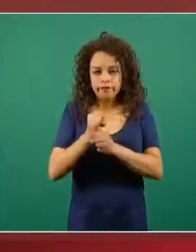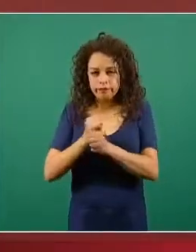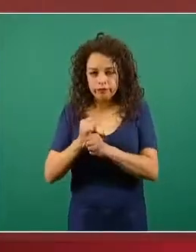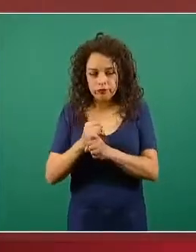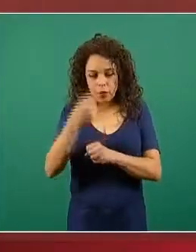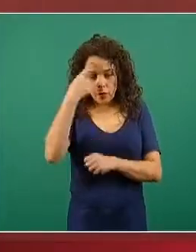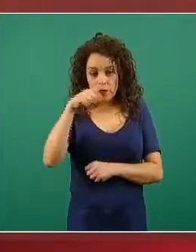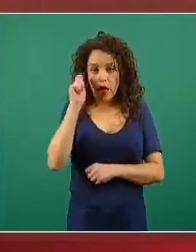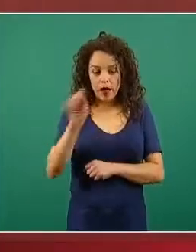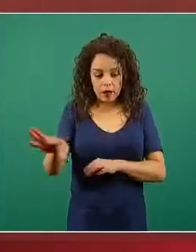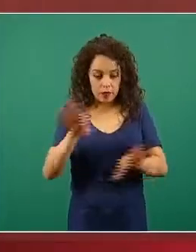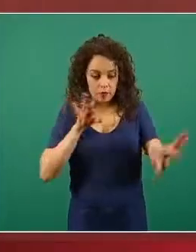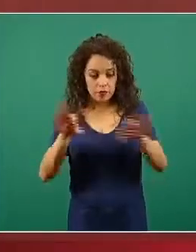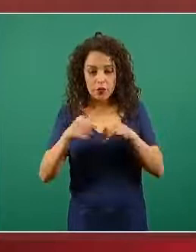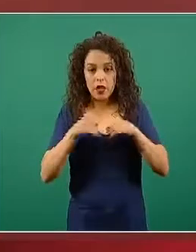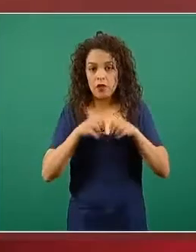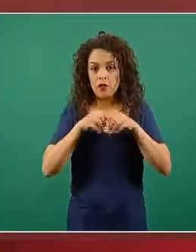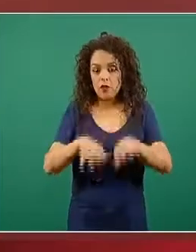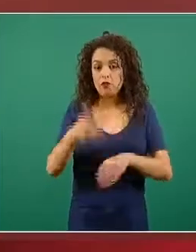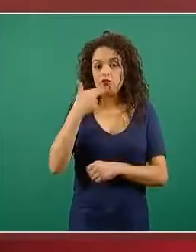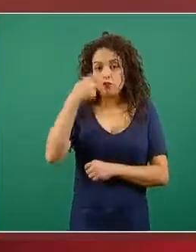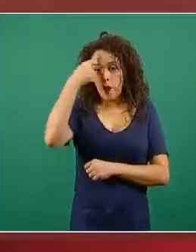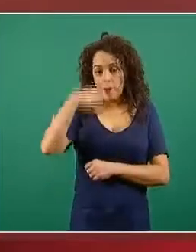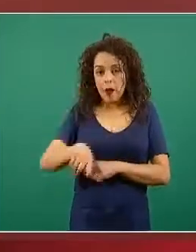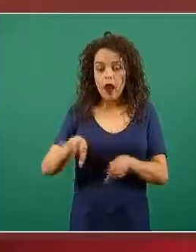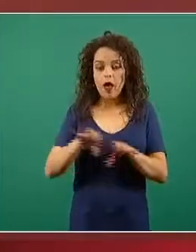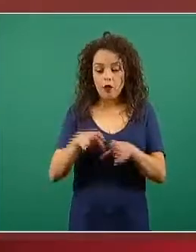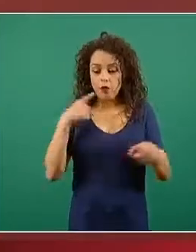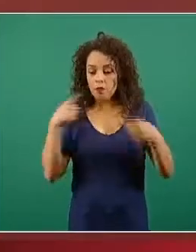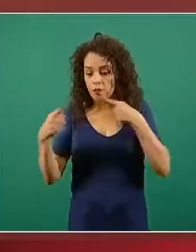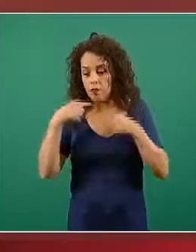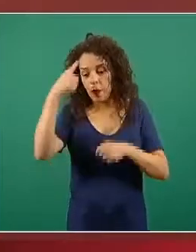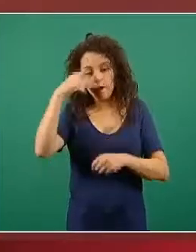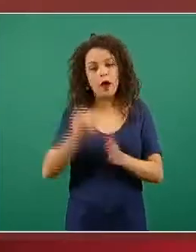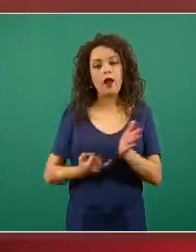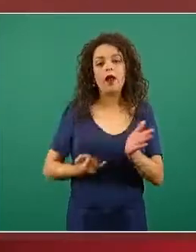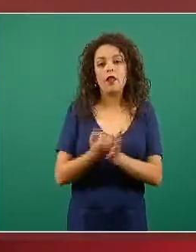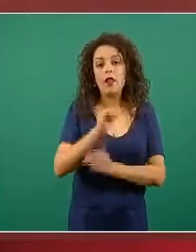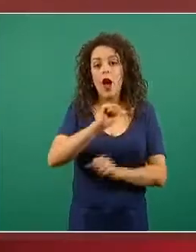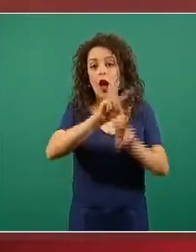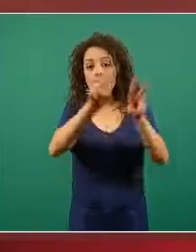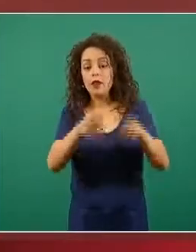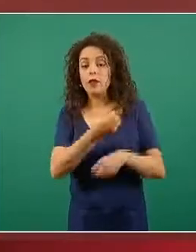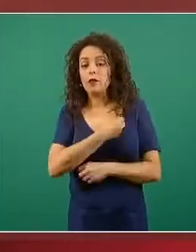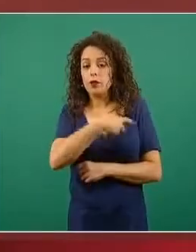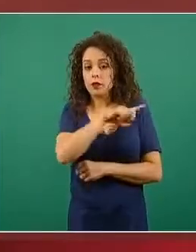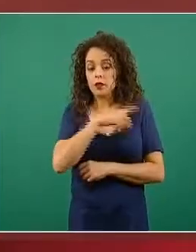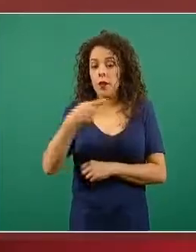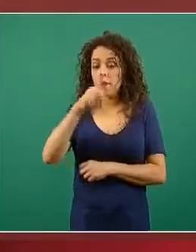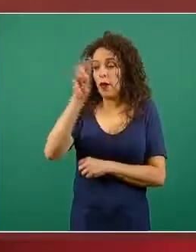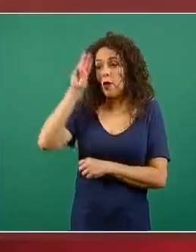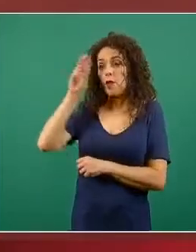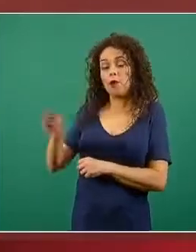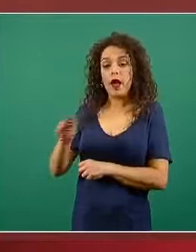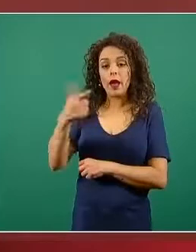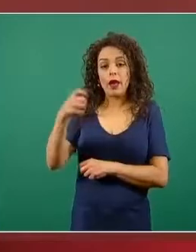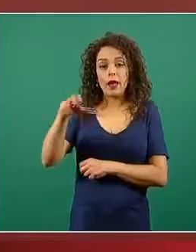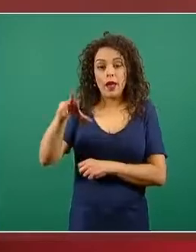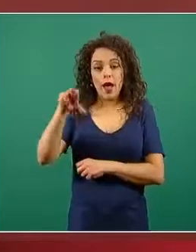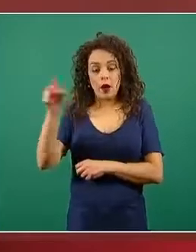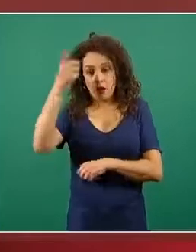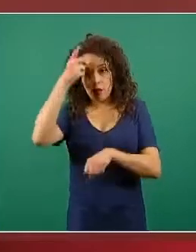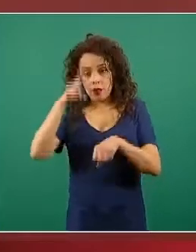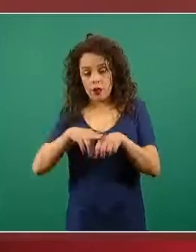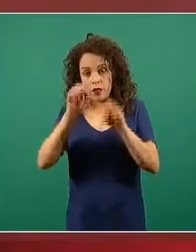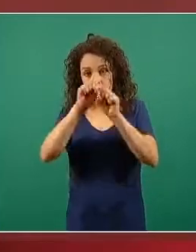para extraer información útil para las decisiones de salud. Sin embargo, el maestro Genaro Villamil, director del Sistema Público